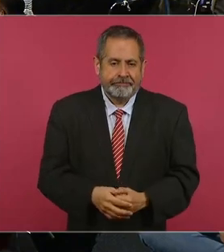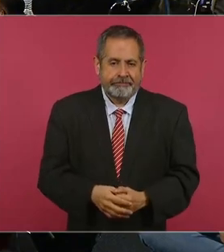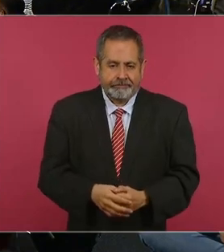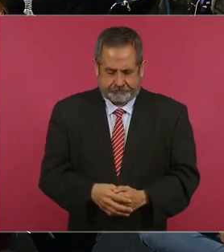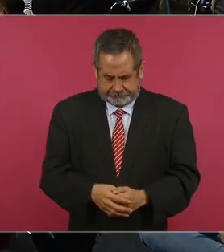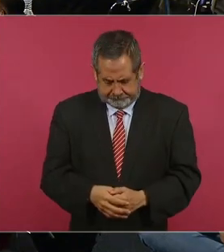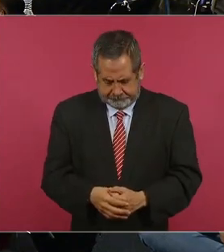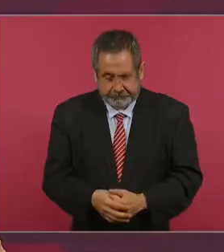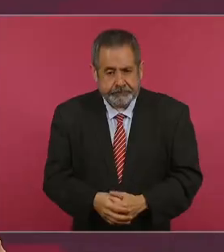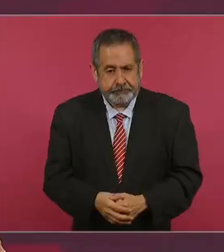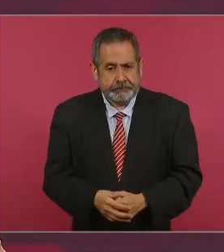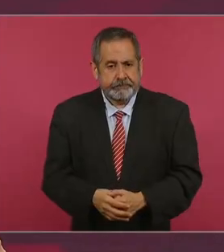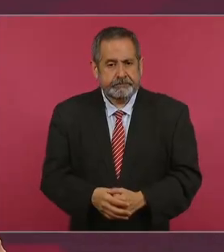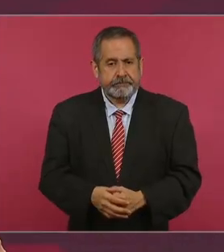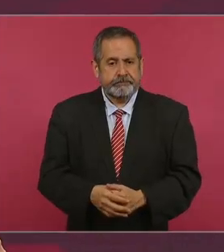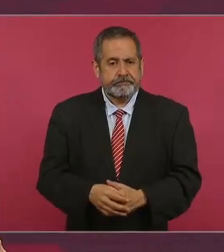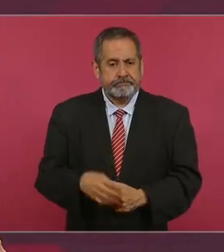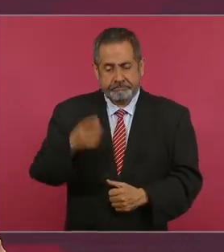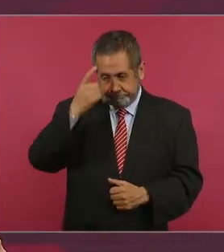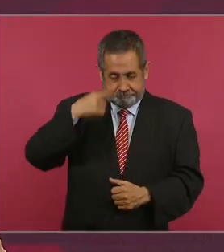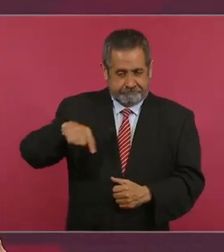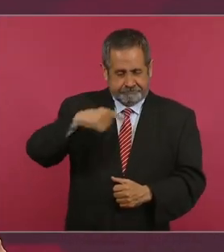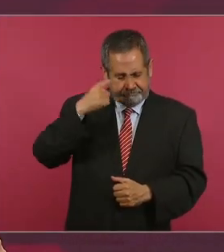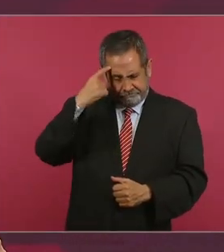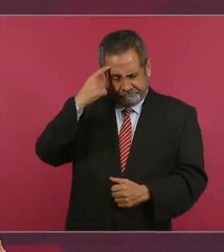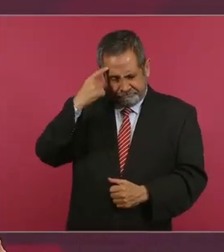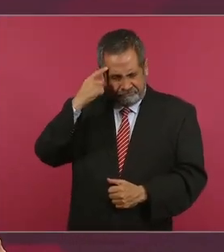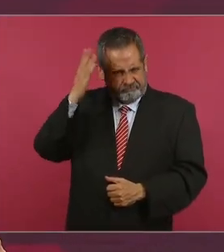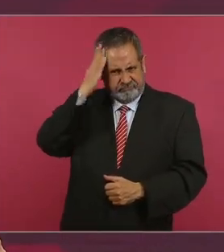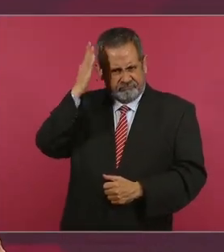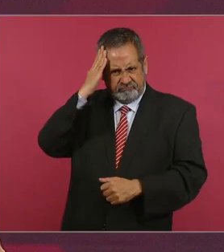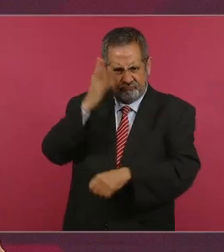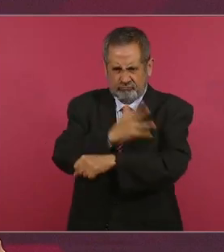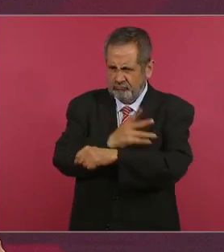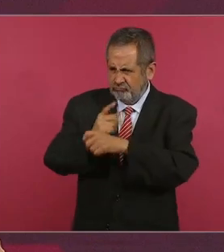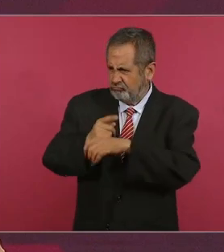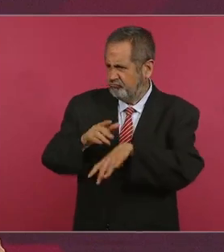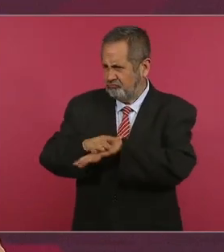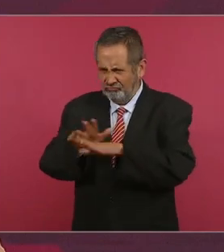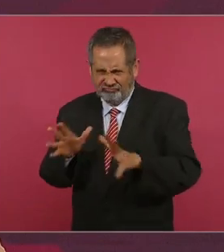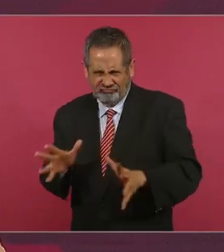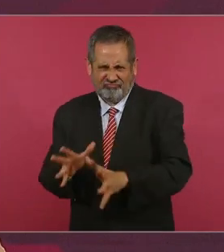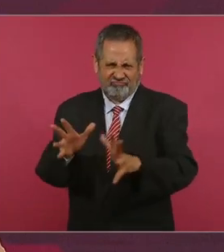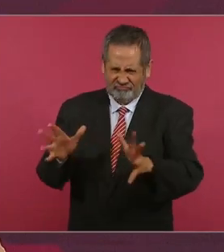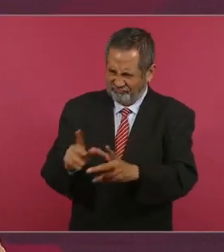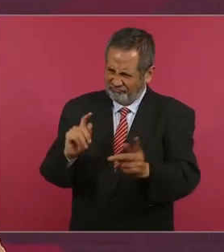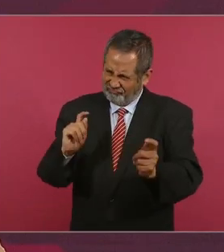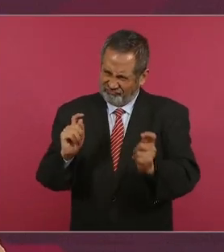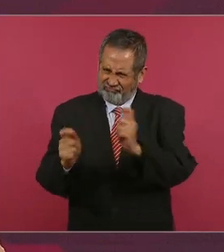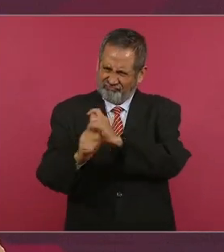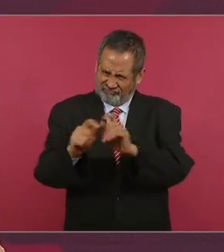Para poder ser un dirigente y transformar